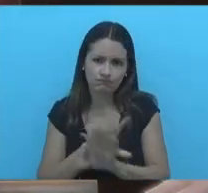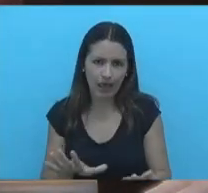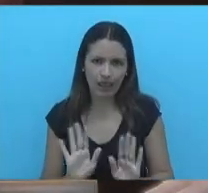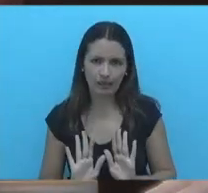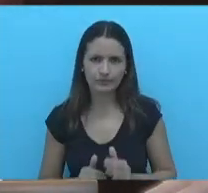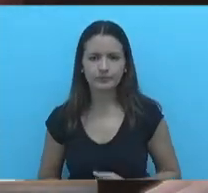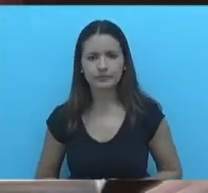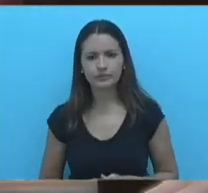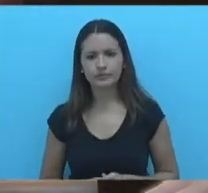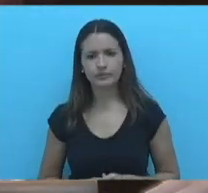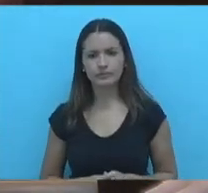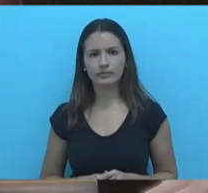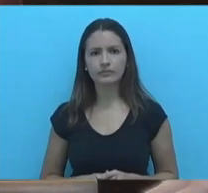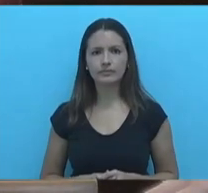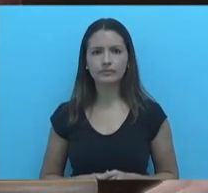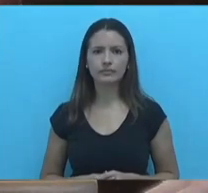En otro